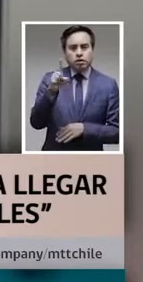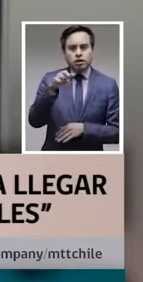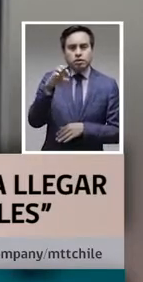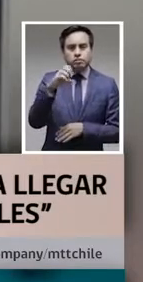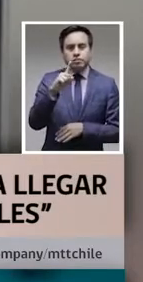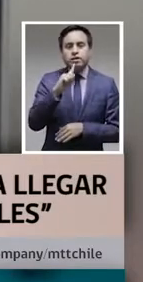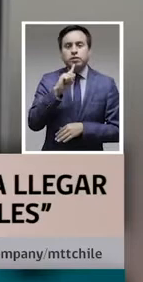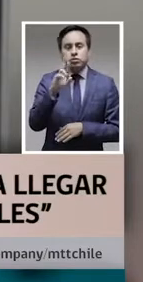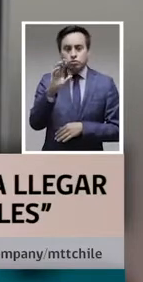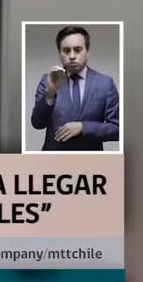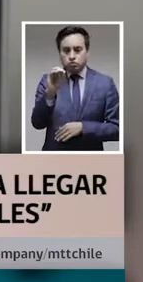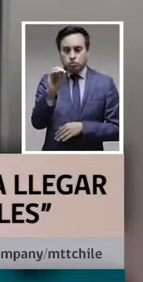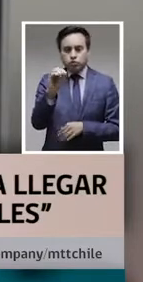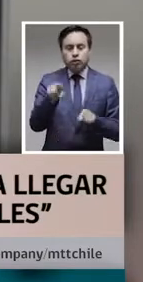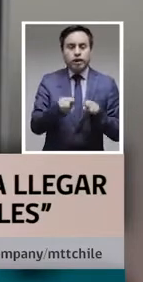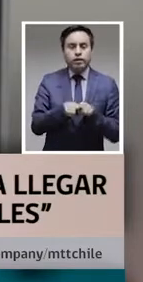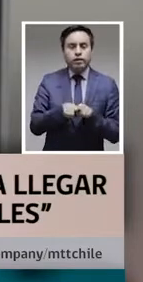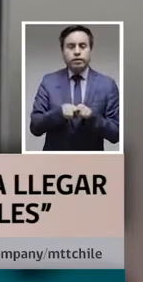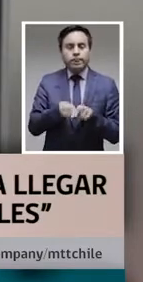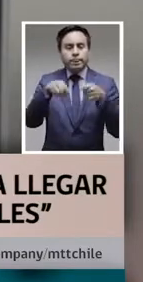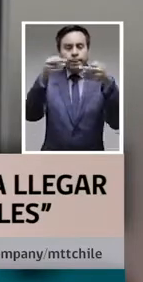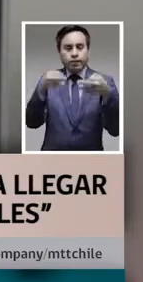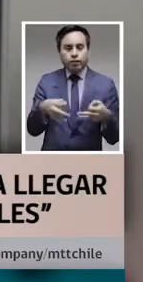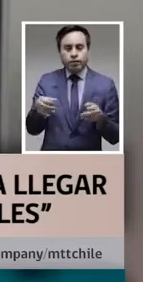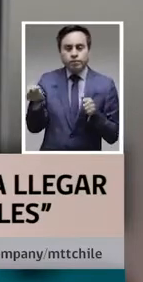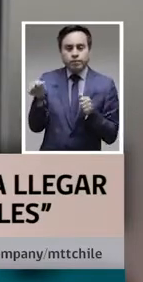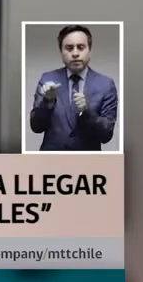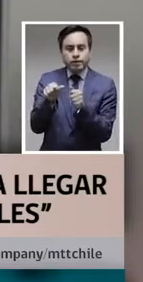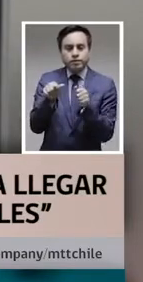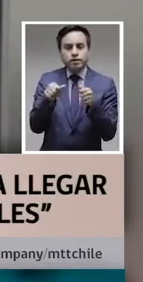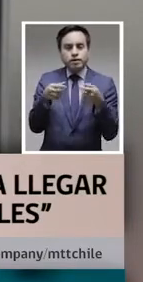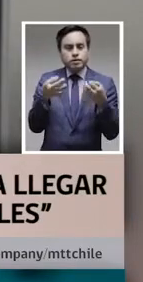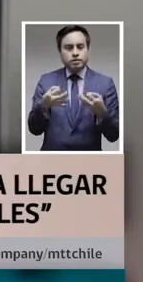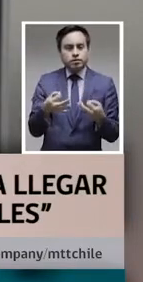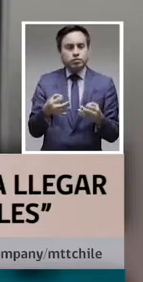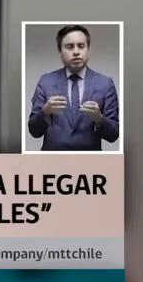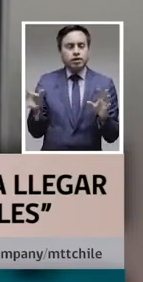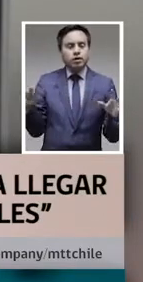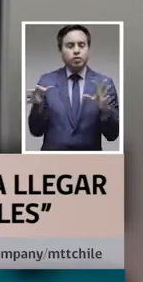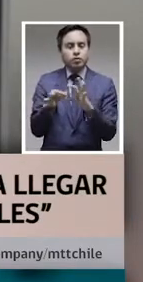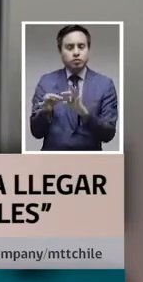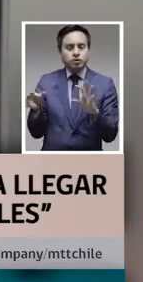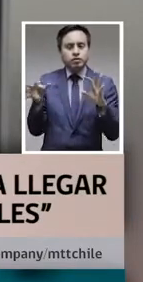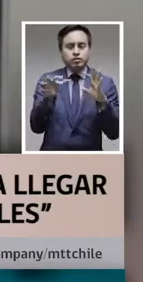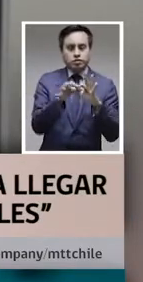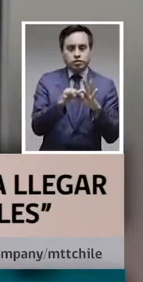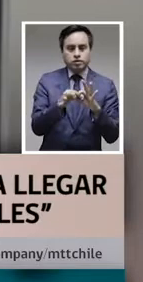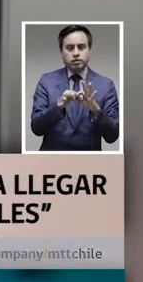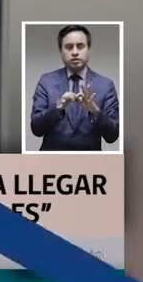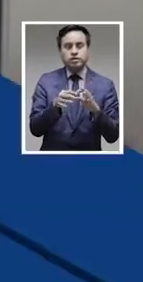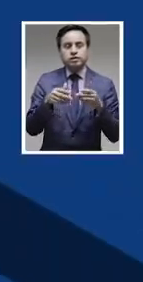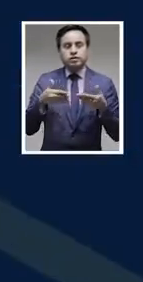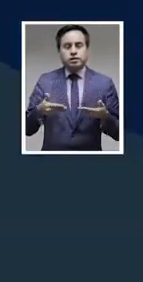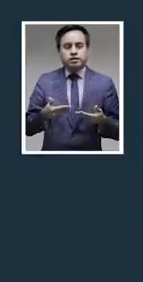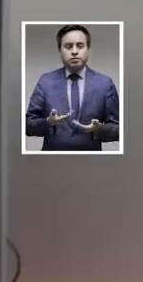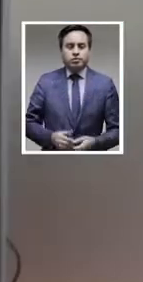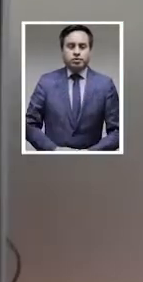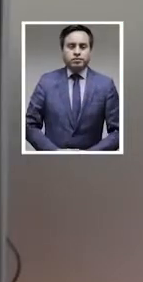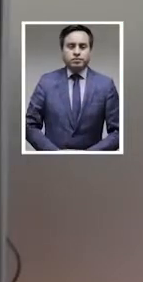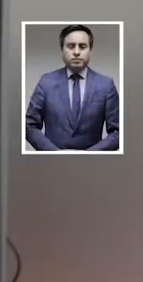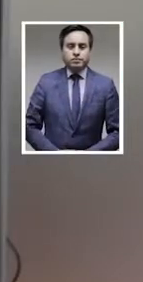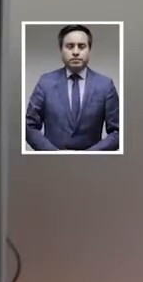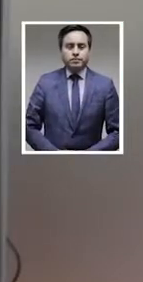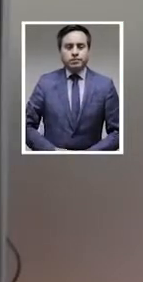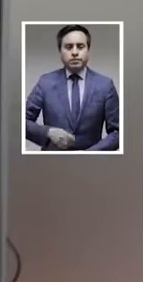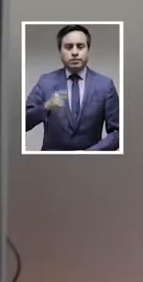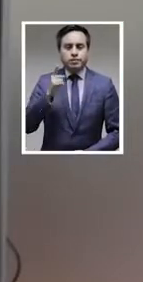de una seguridad del tipo y la calidad de las conexiones que lo que estamos ahora. Y